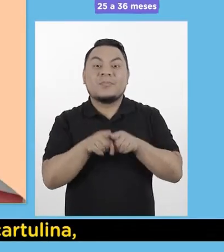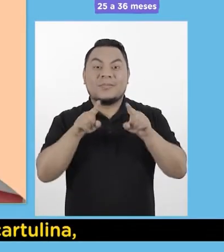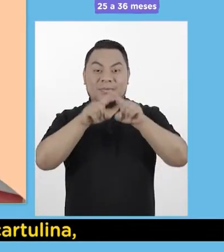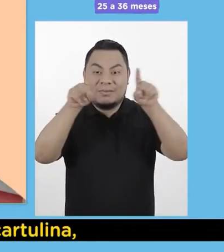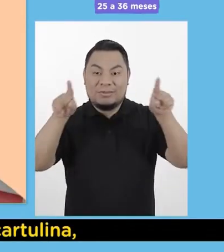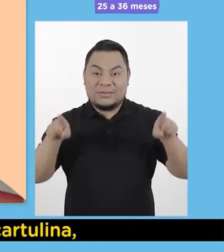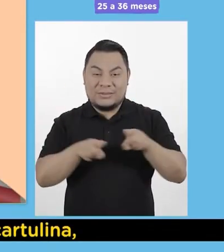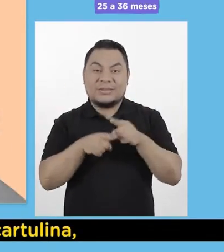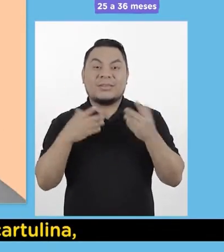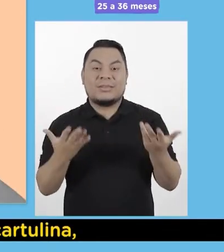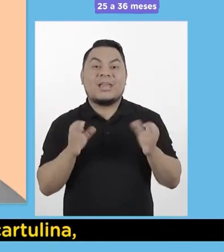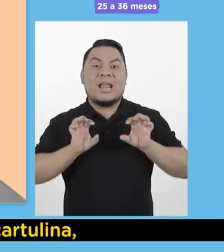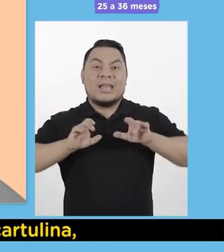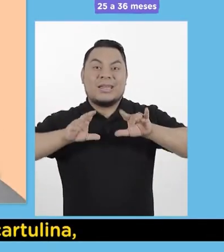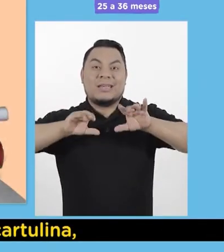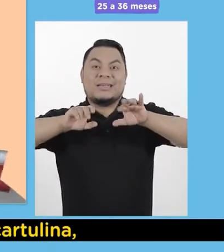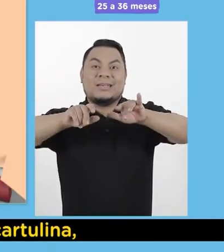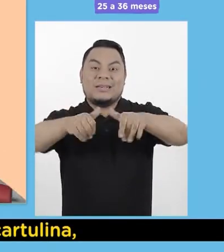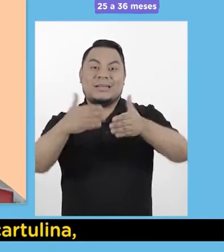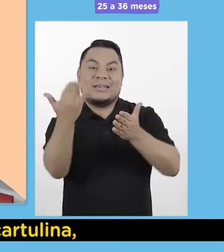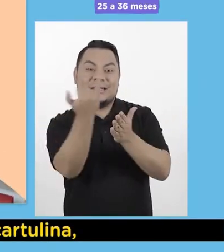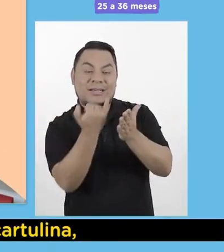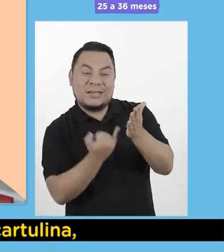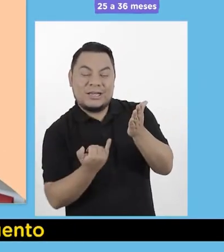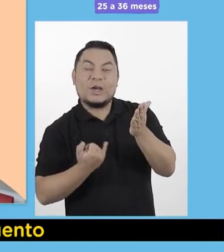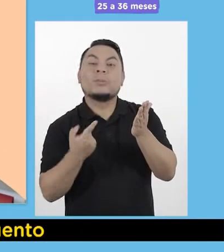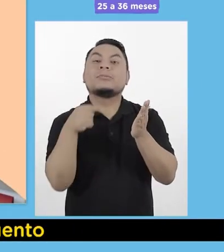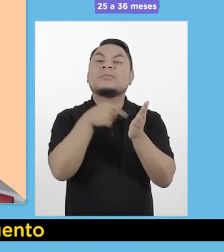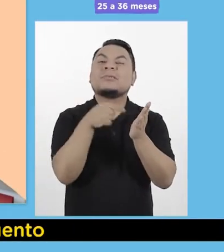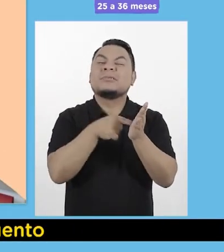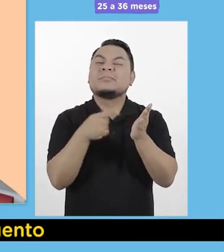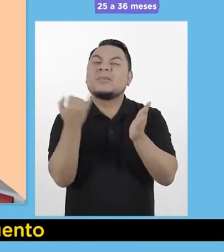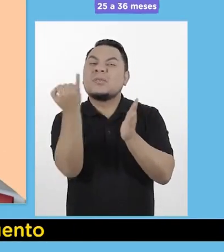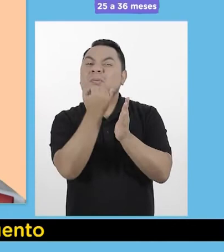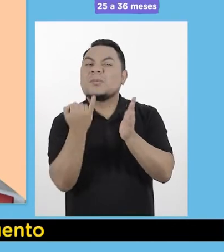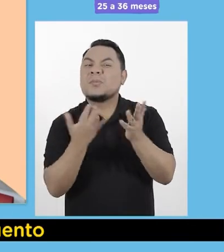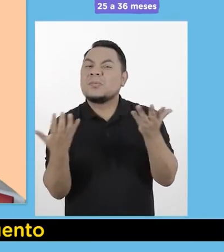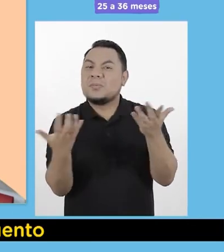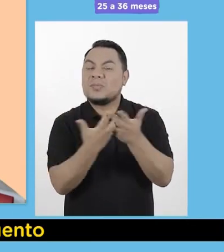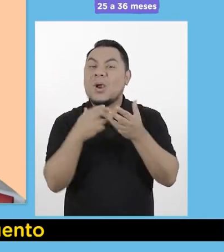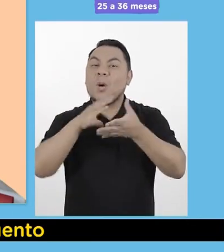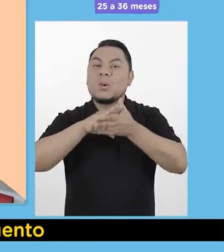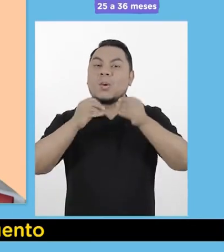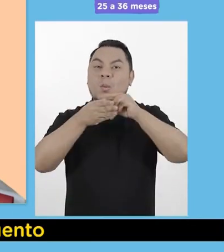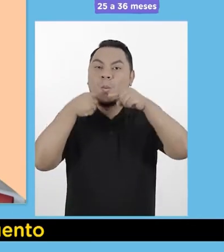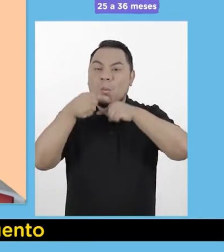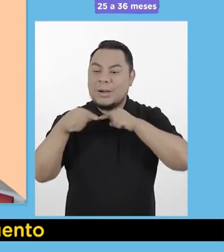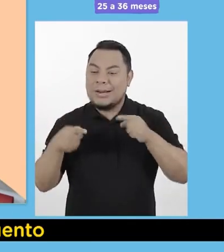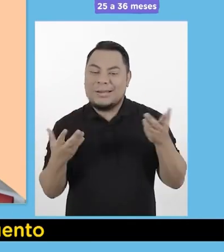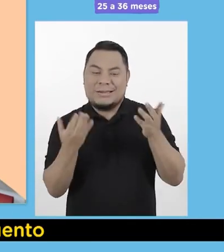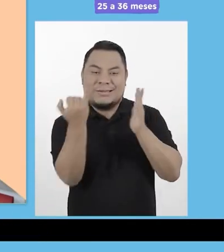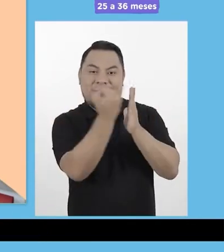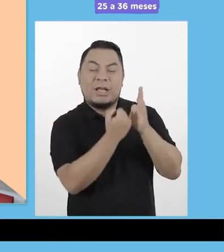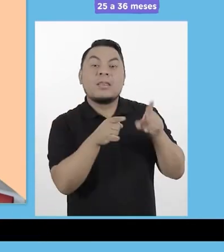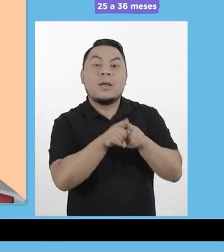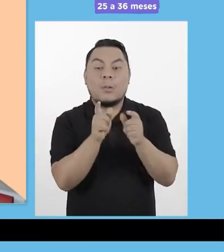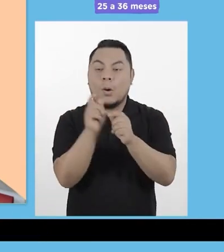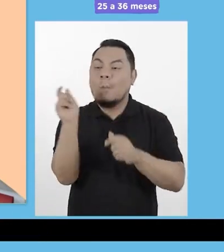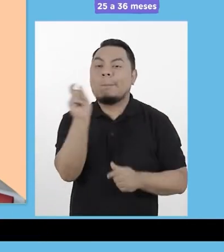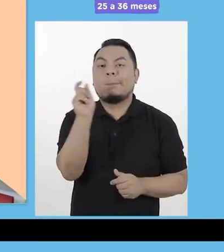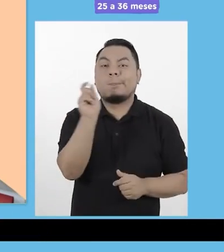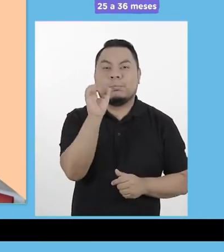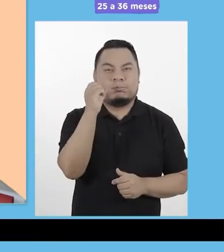Una lámina hecha con un pliego de cartulina, imágenes relacionadas con el cuento y